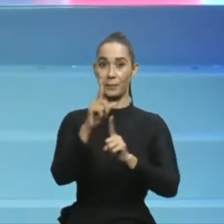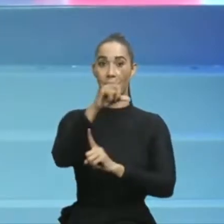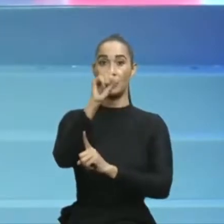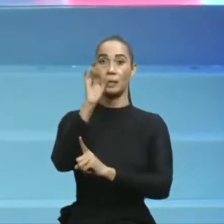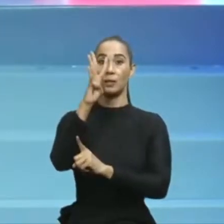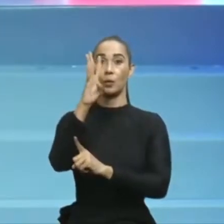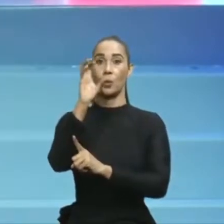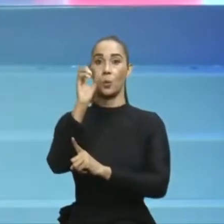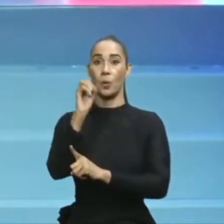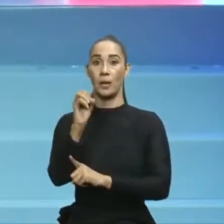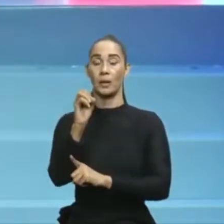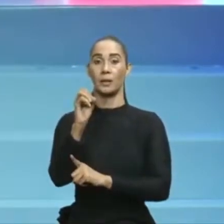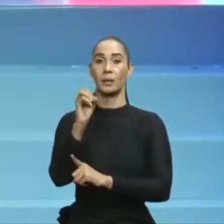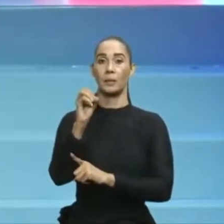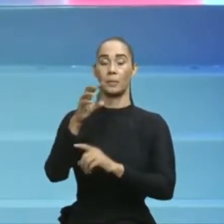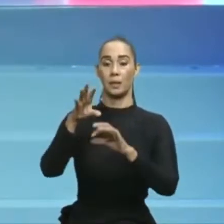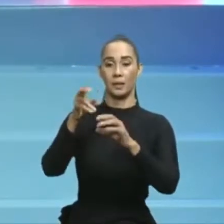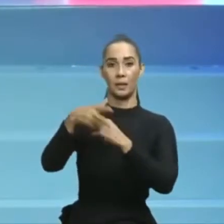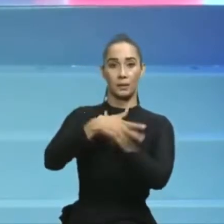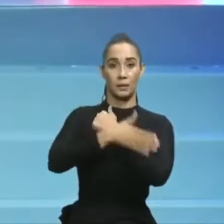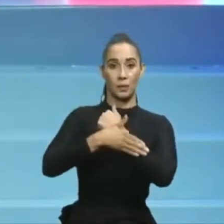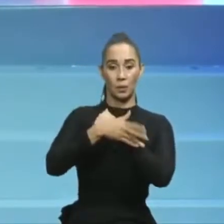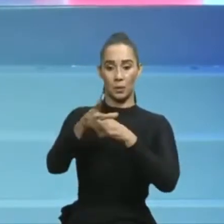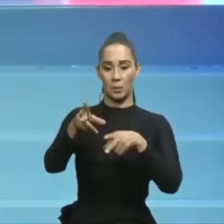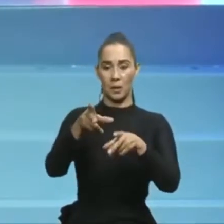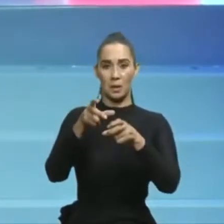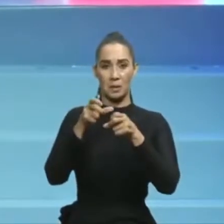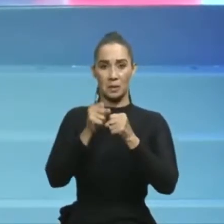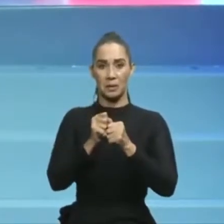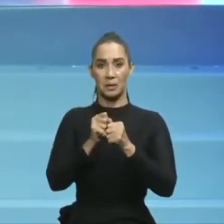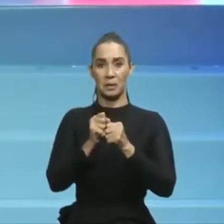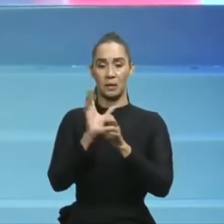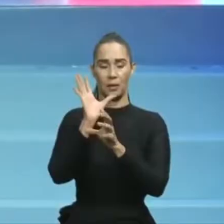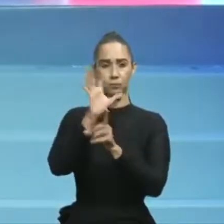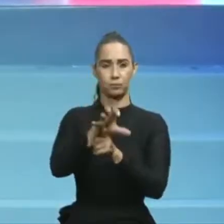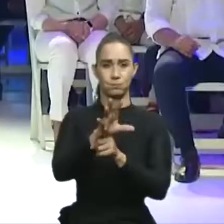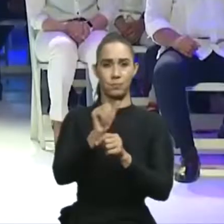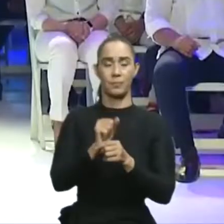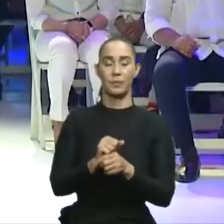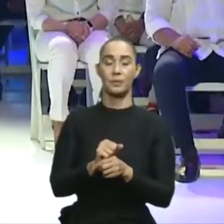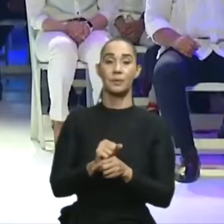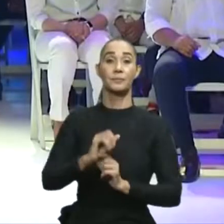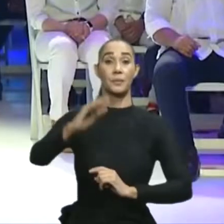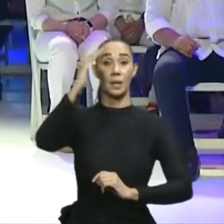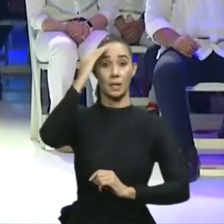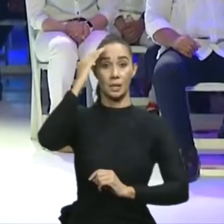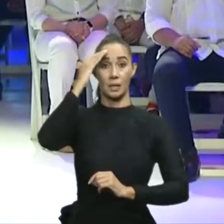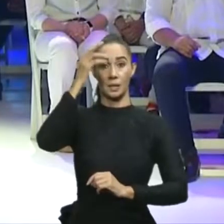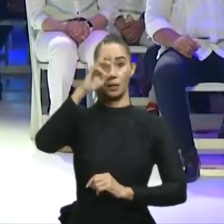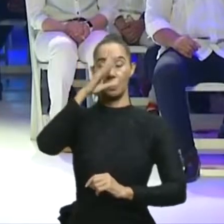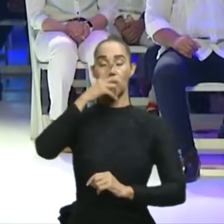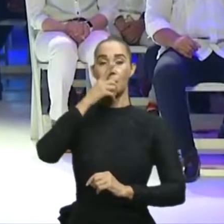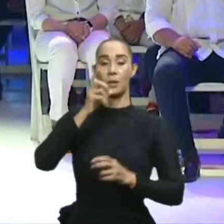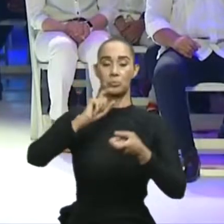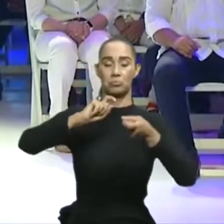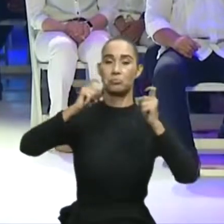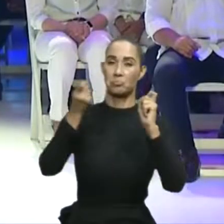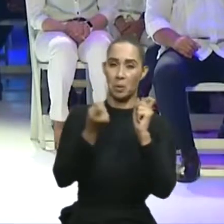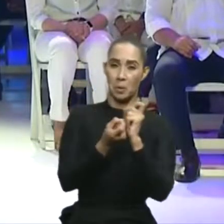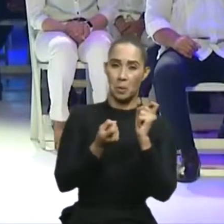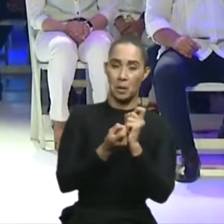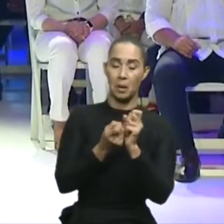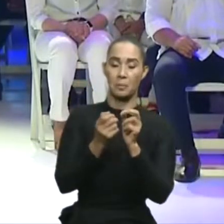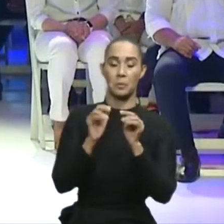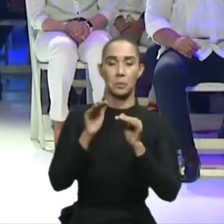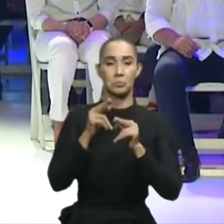mujeres víctimas de trata y tráfico el pueblo dominicano que los cambios en algunos de los casos son